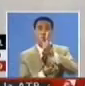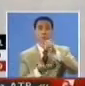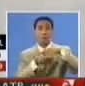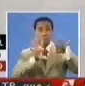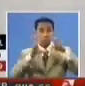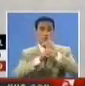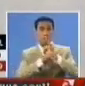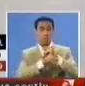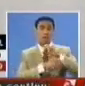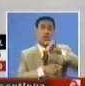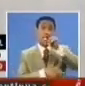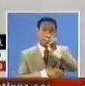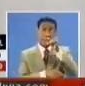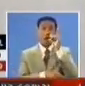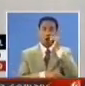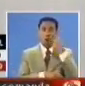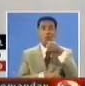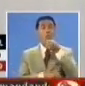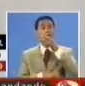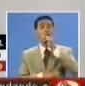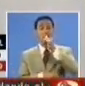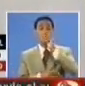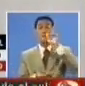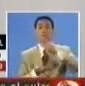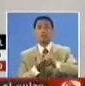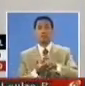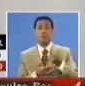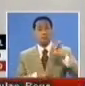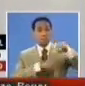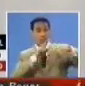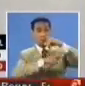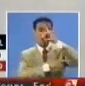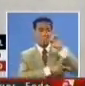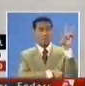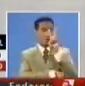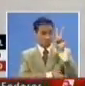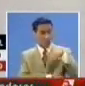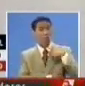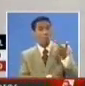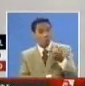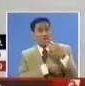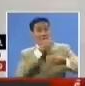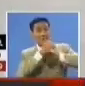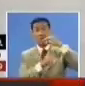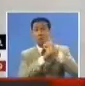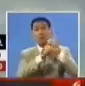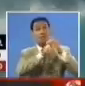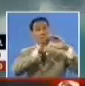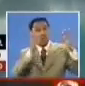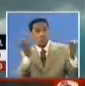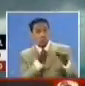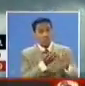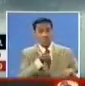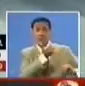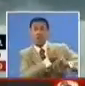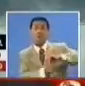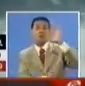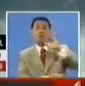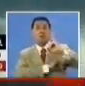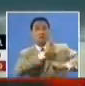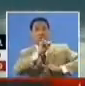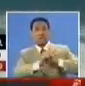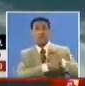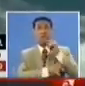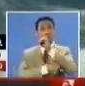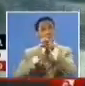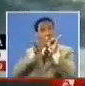2009. Diony participó y nos dio una buena noticia. El próximo año Venezuela podría organizar un evento mundial avalado por la Federación Internacional